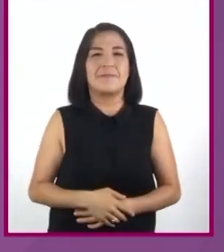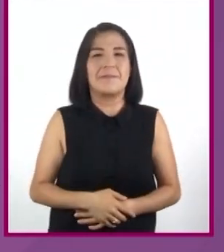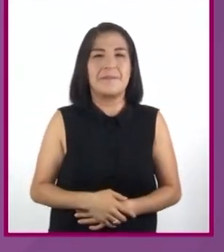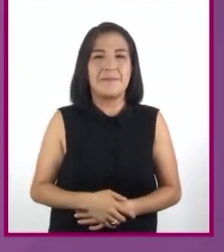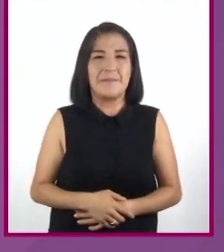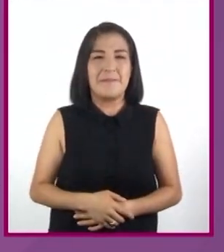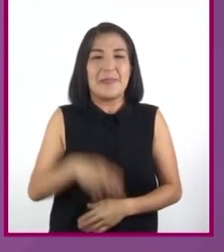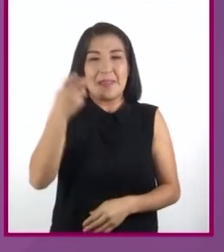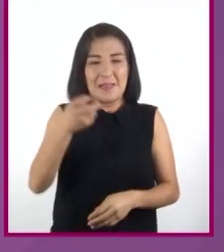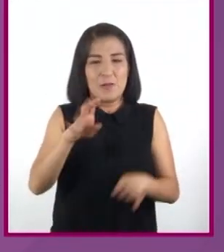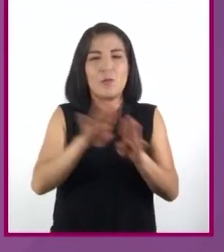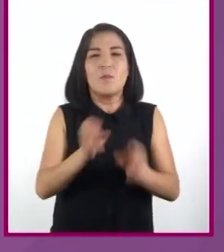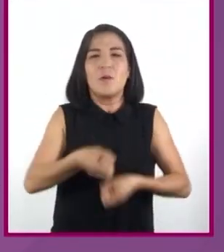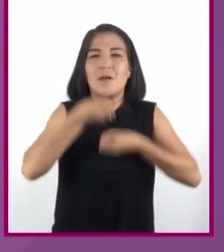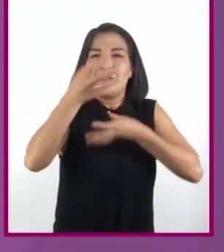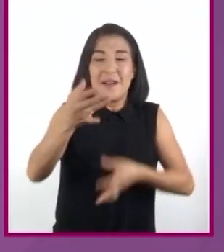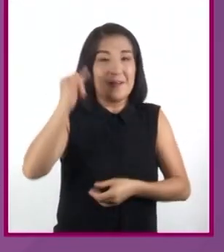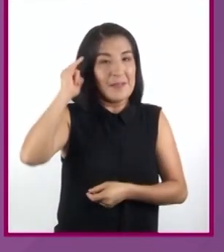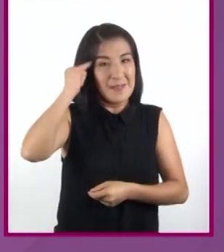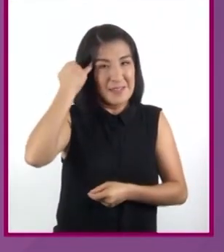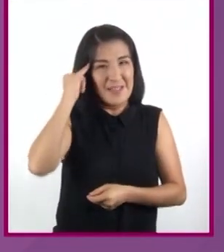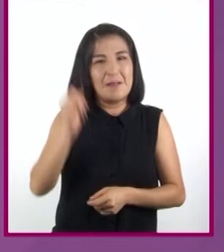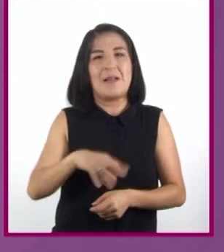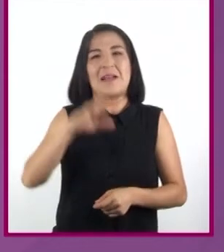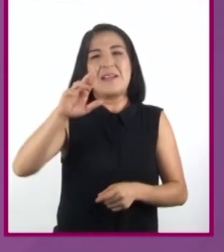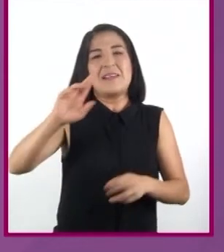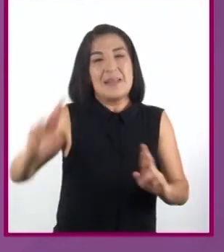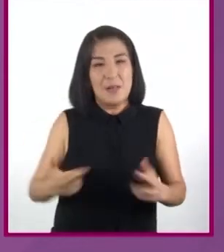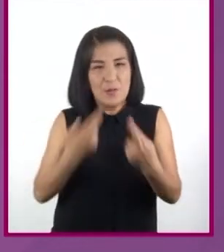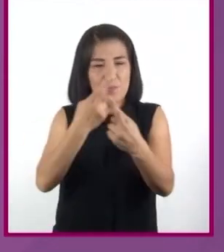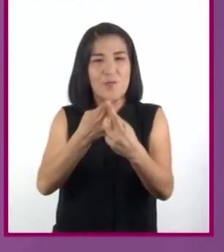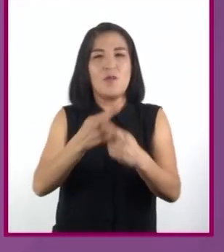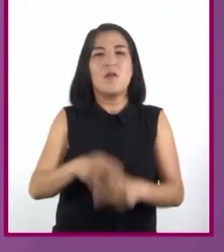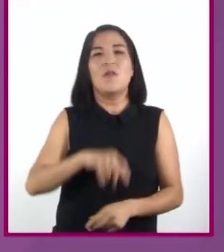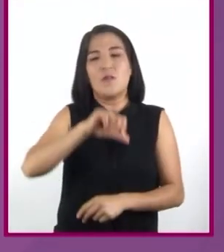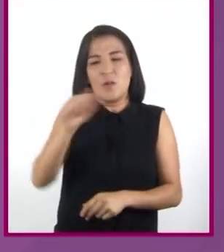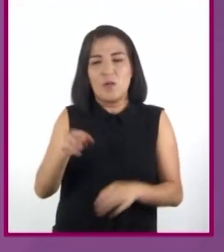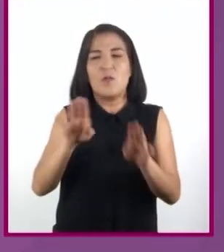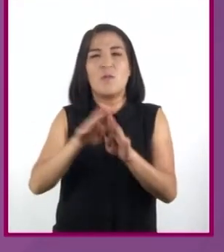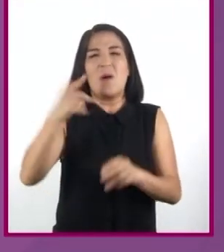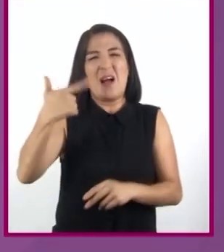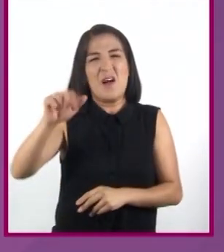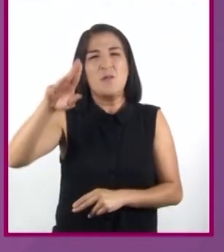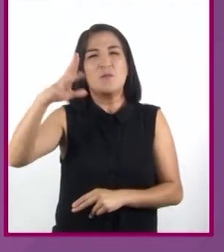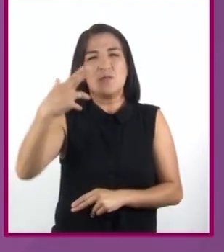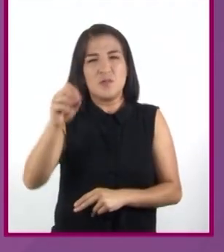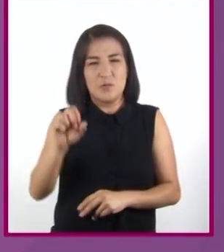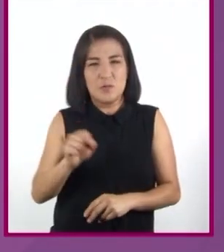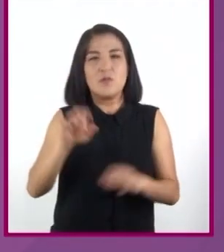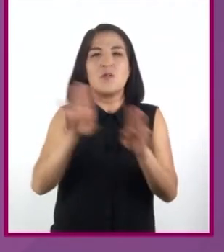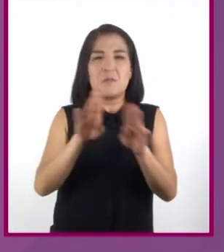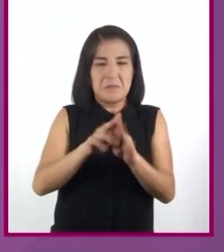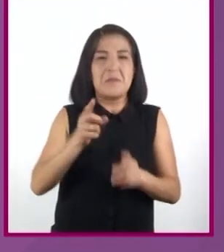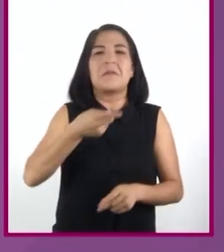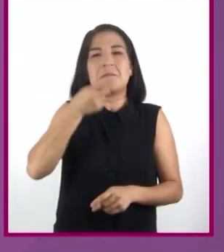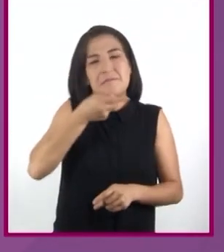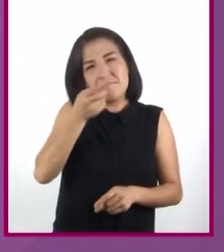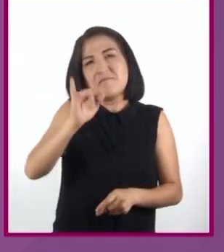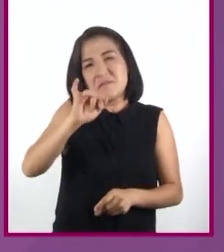La narrativa indigenista, la regionalista y la de gauchos también son consideradas de tipo